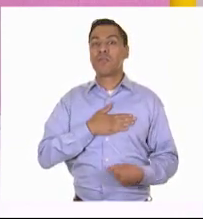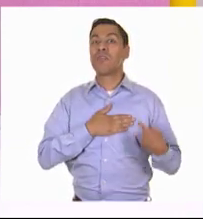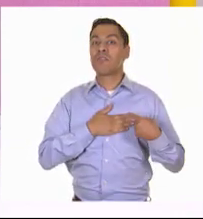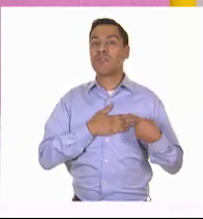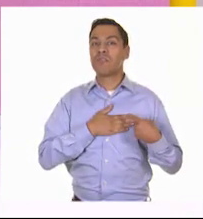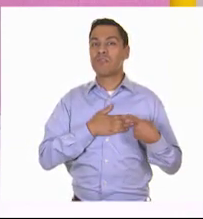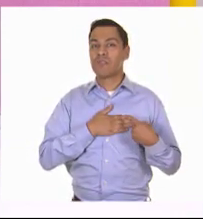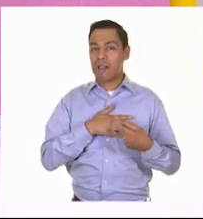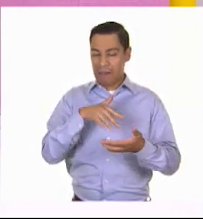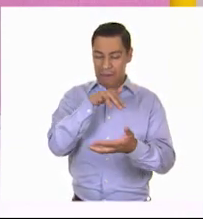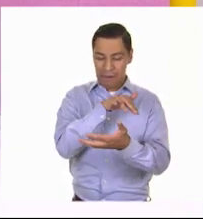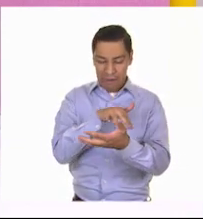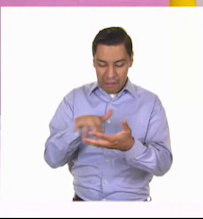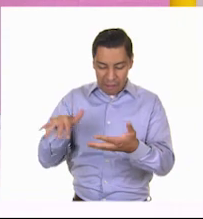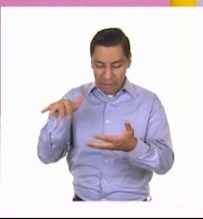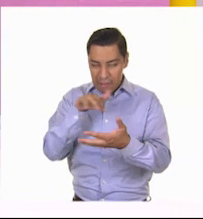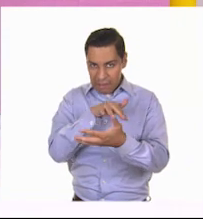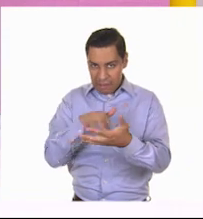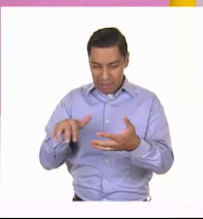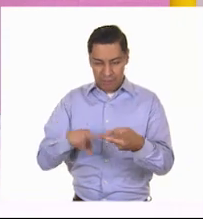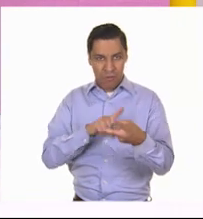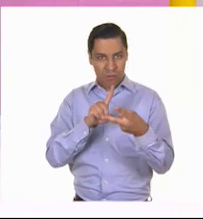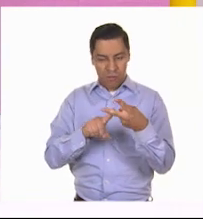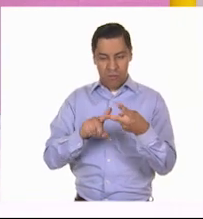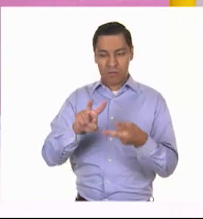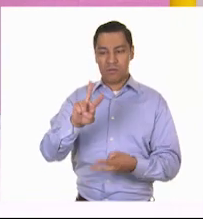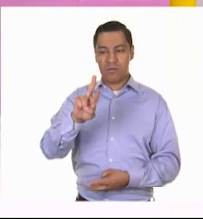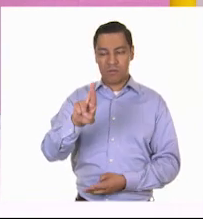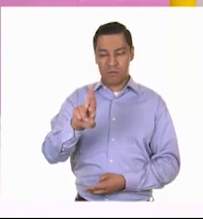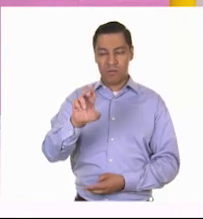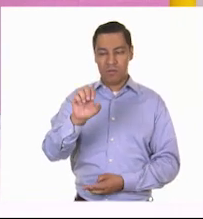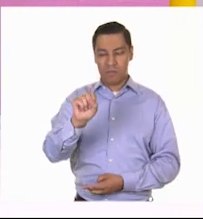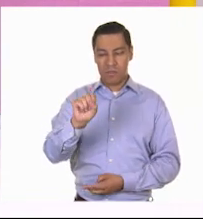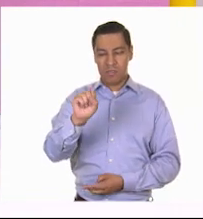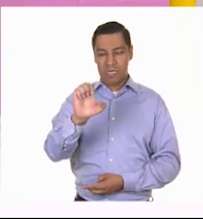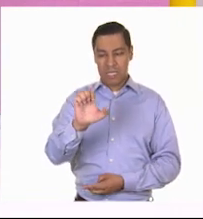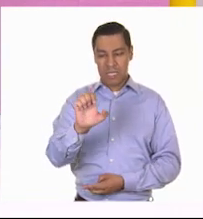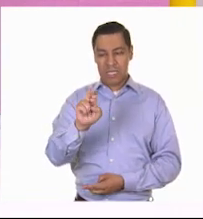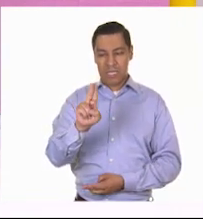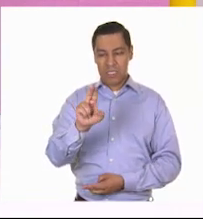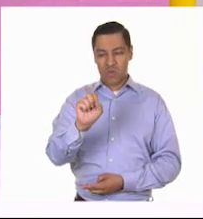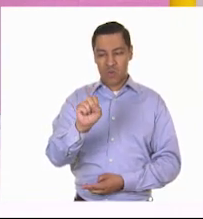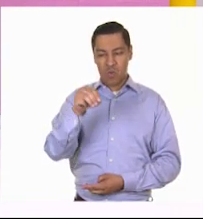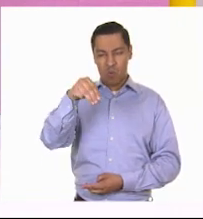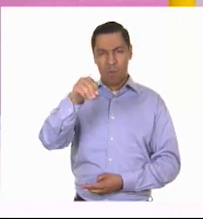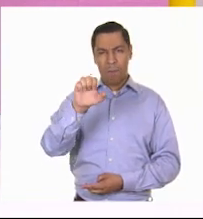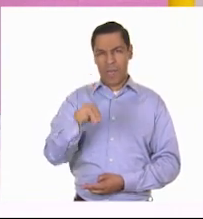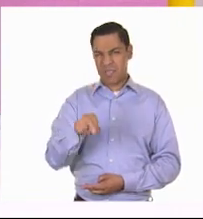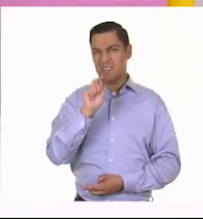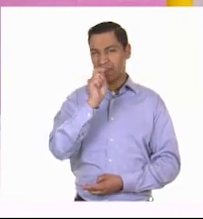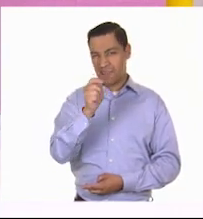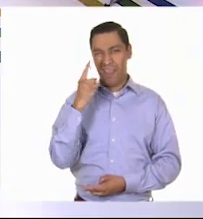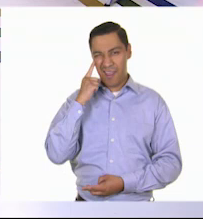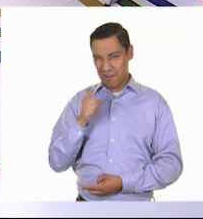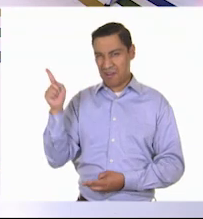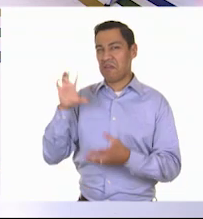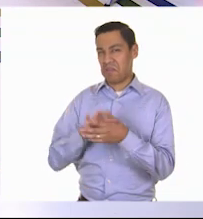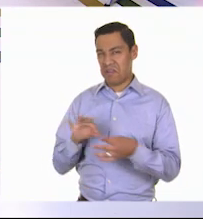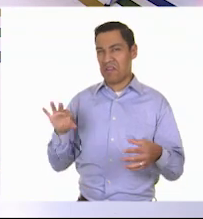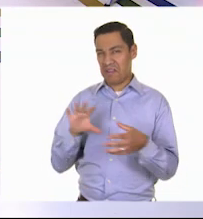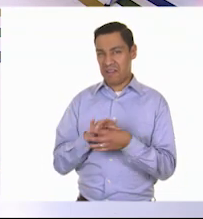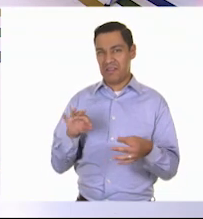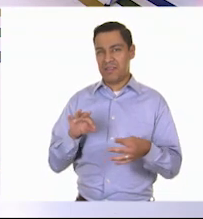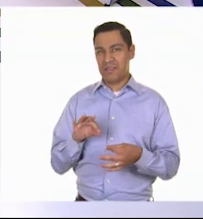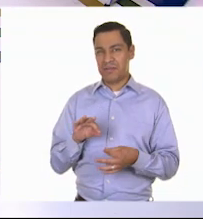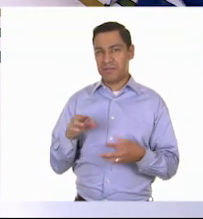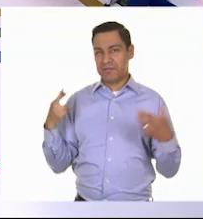mejor, leer y resumir. Y para eso, vamos a invitar al maestro Jonathan. ¡Hola, maestro!